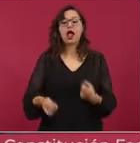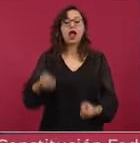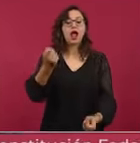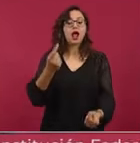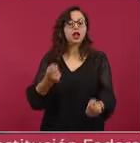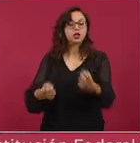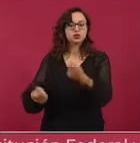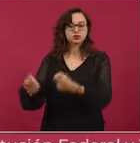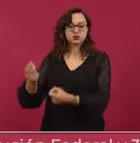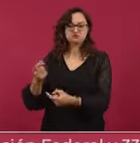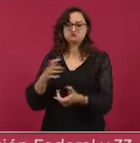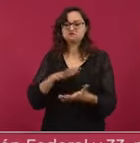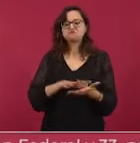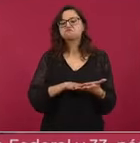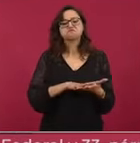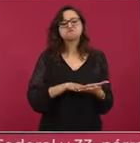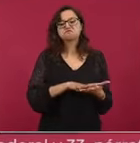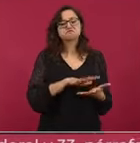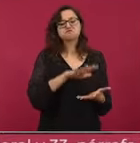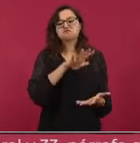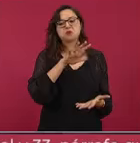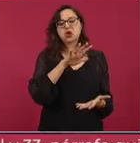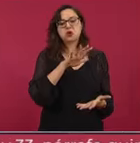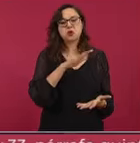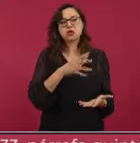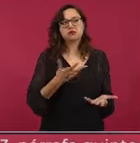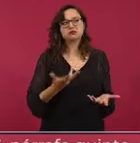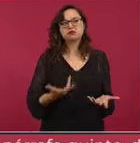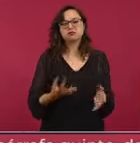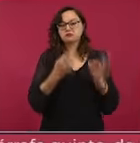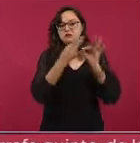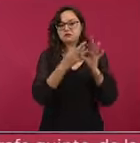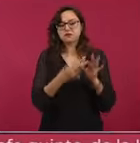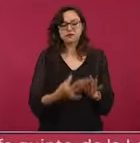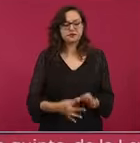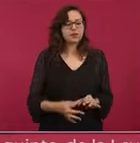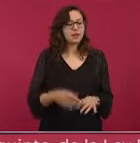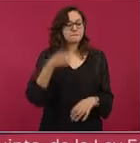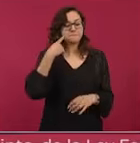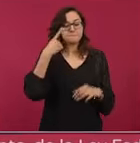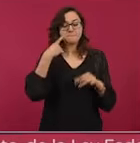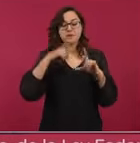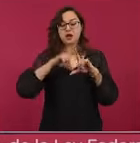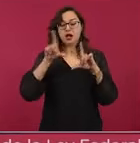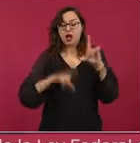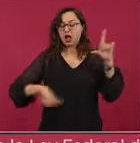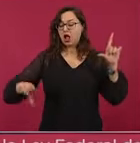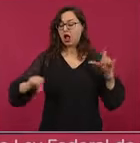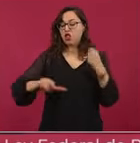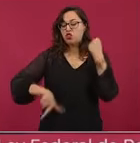de las alrededor de 12.500